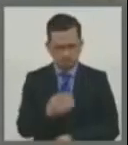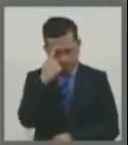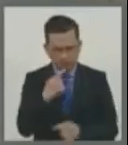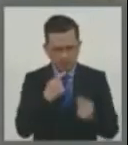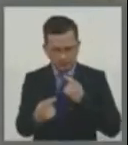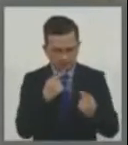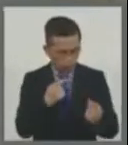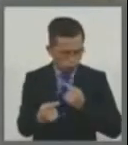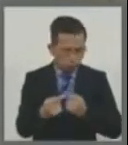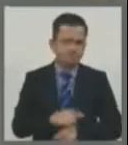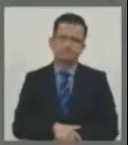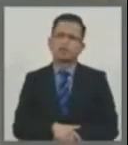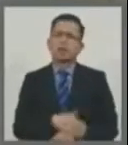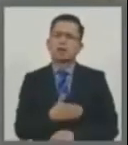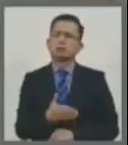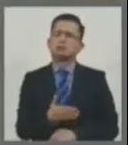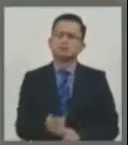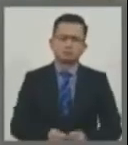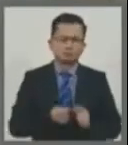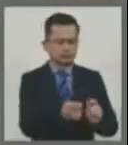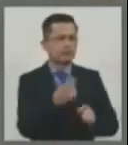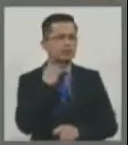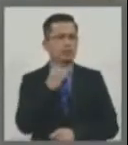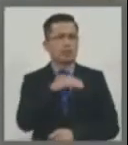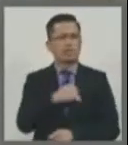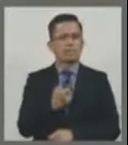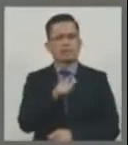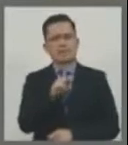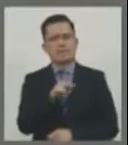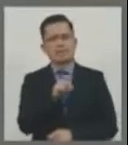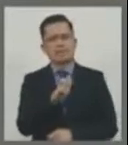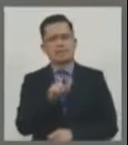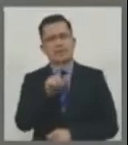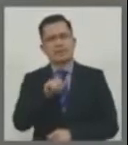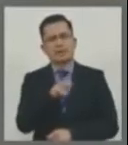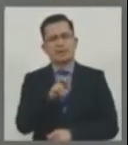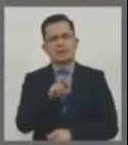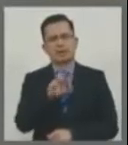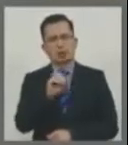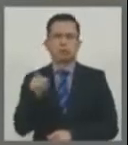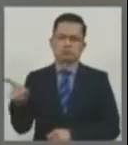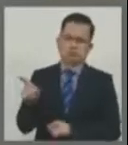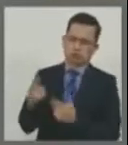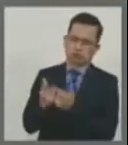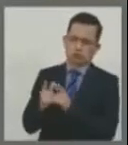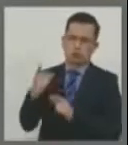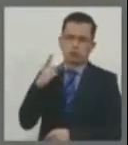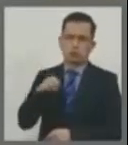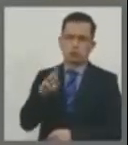En consecuencia, tiene el uso de la palabra el diputado Miguel Pavel Jarero Velázquez, de Morena.